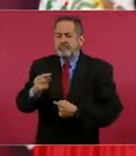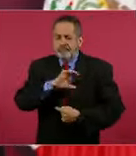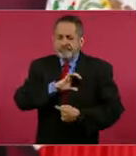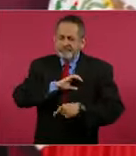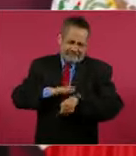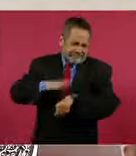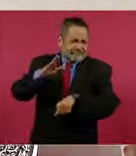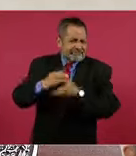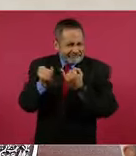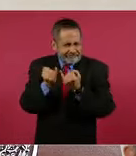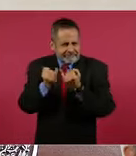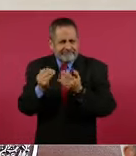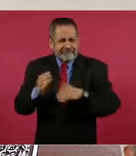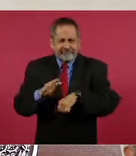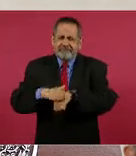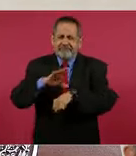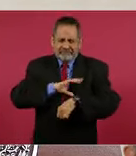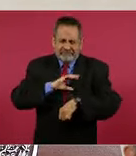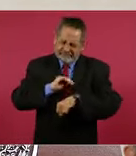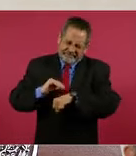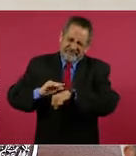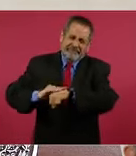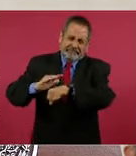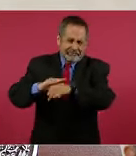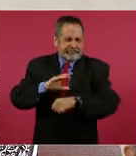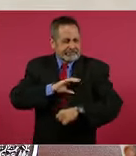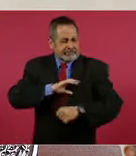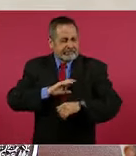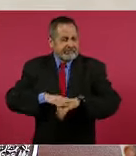más, un poquito más todavía.